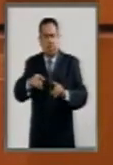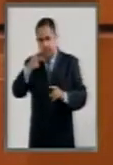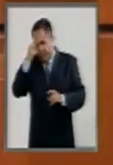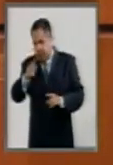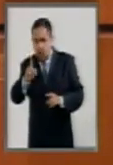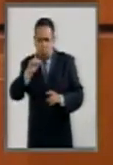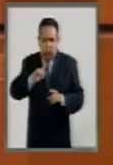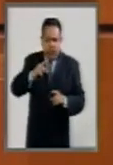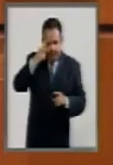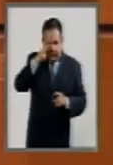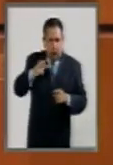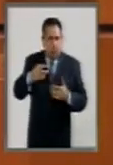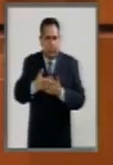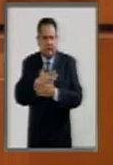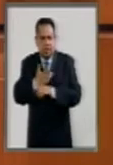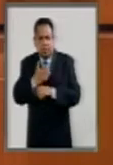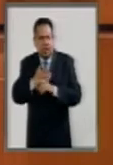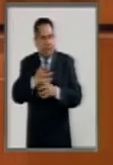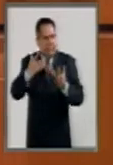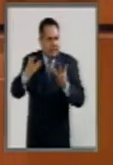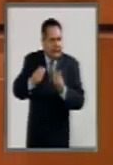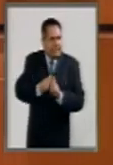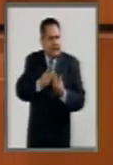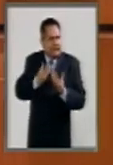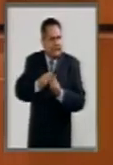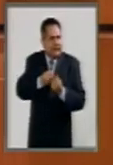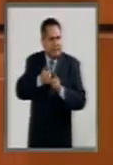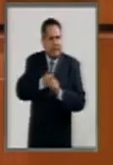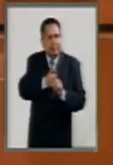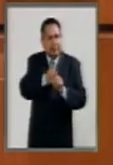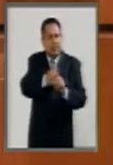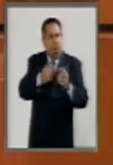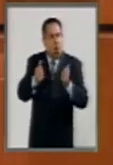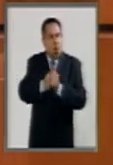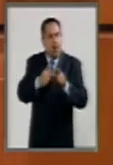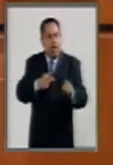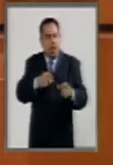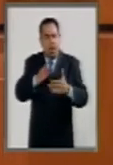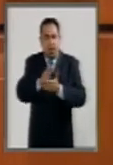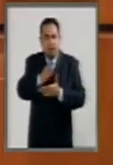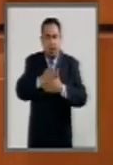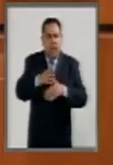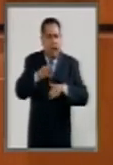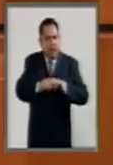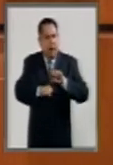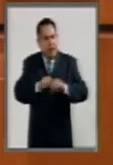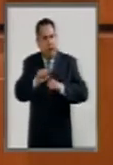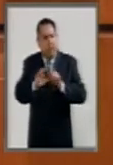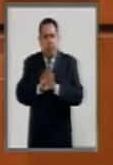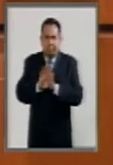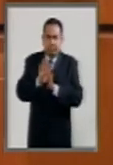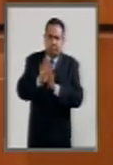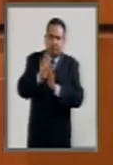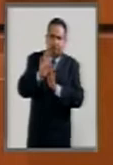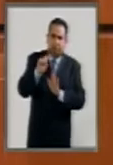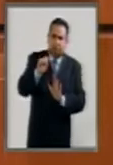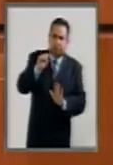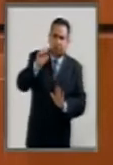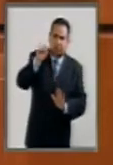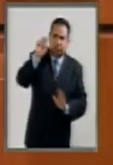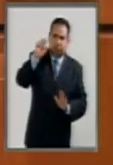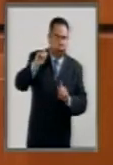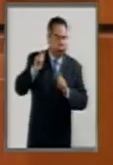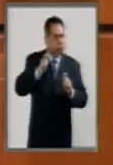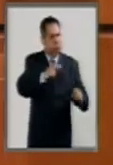mexicoamericanas puedan seguir transitando hacia escalar poco a poco diversos encargos que